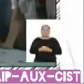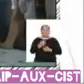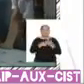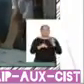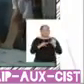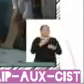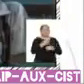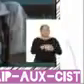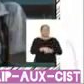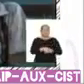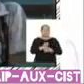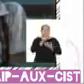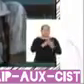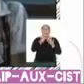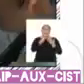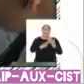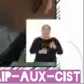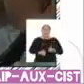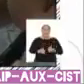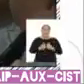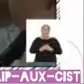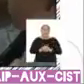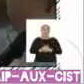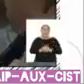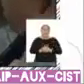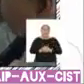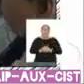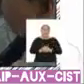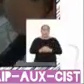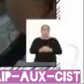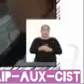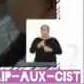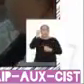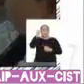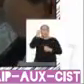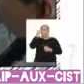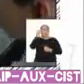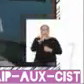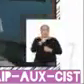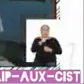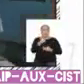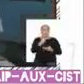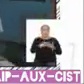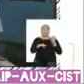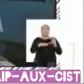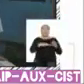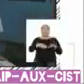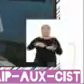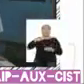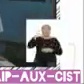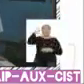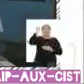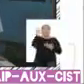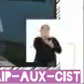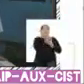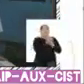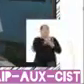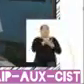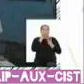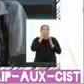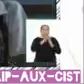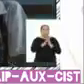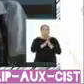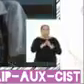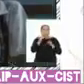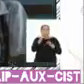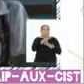¿Qué haces? Plan de vida. ¿Tu plan de vida? Sí. Estaba pensando en cosas que yo no sé cuando sea grande. Por eso las estoy dibujando. Como por